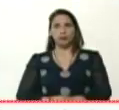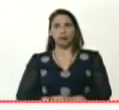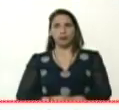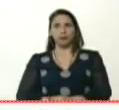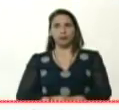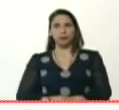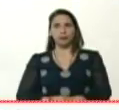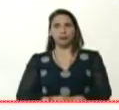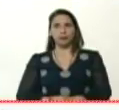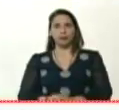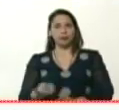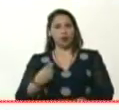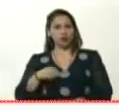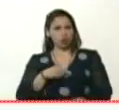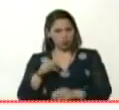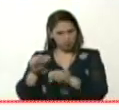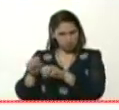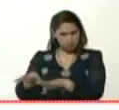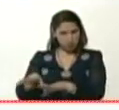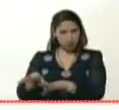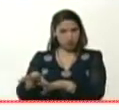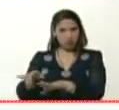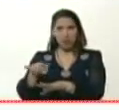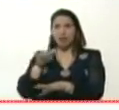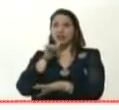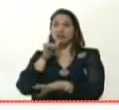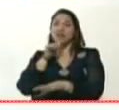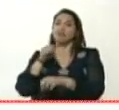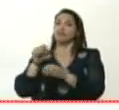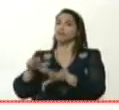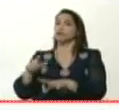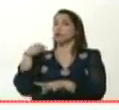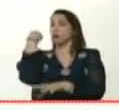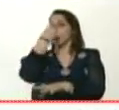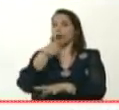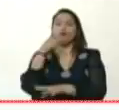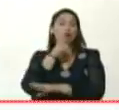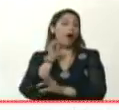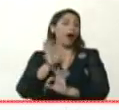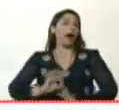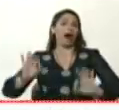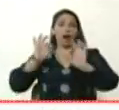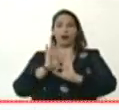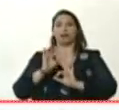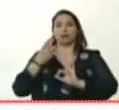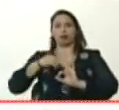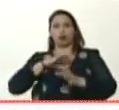Nos vamos a rendir. Aquí no hay cara de rendirse nadie. Al contrario,